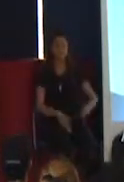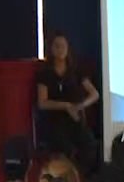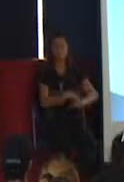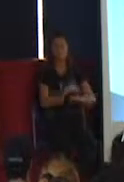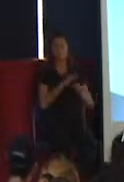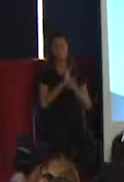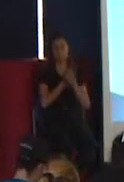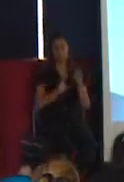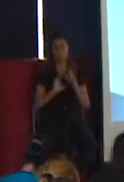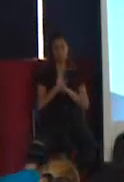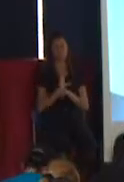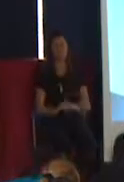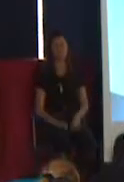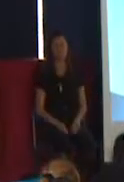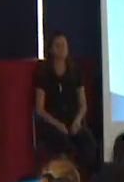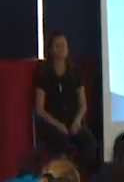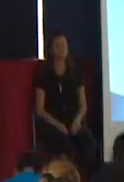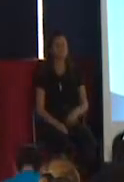de Cultura